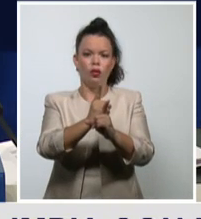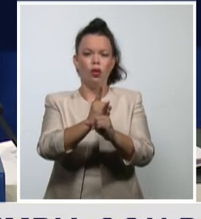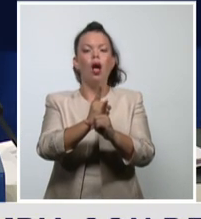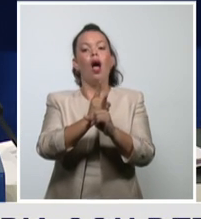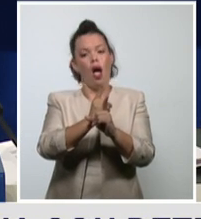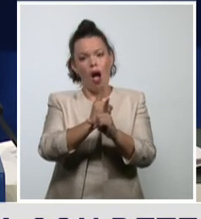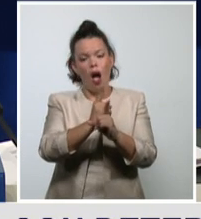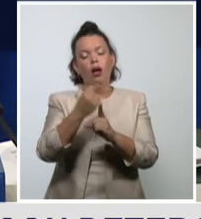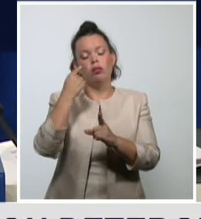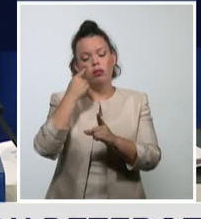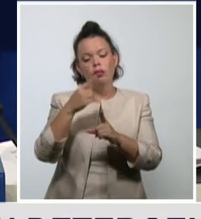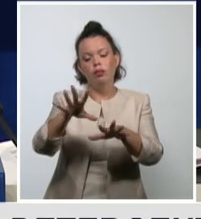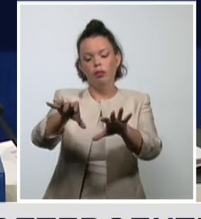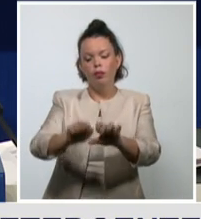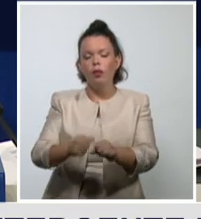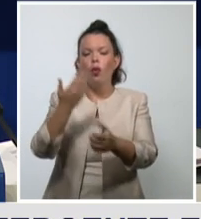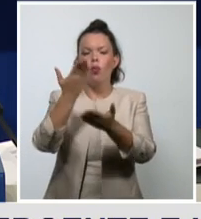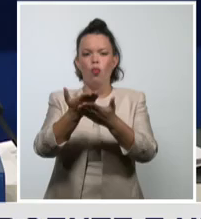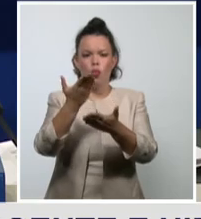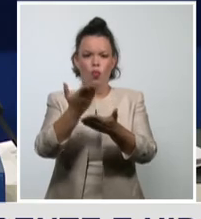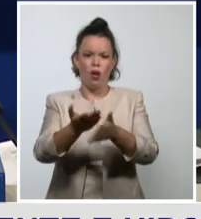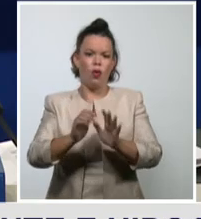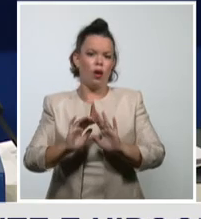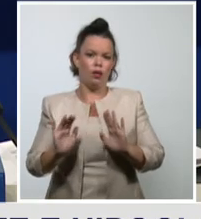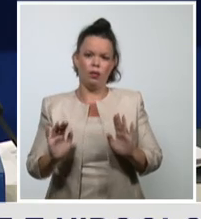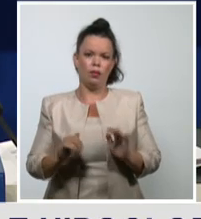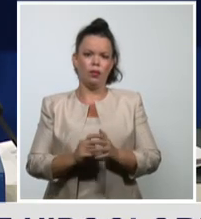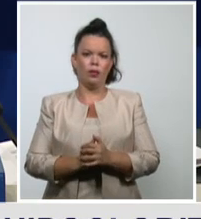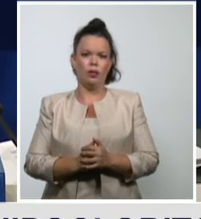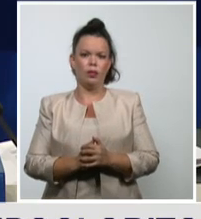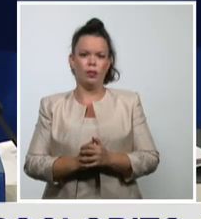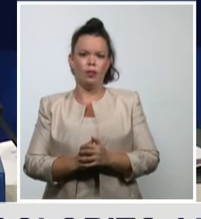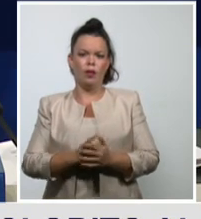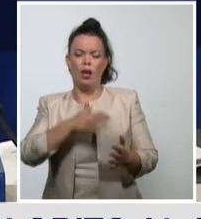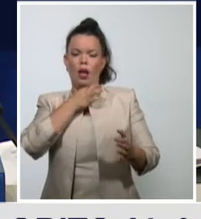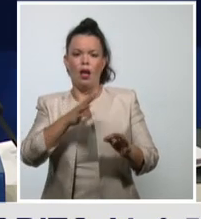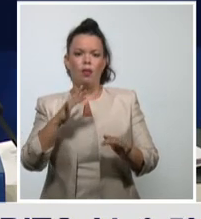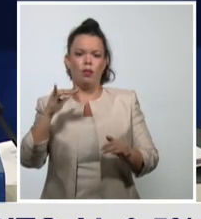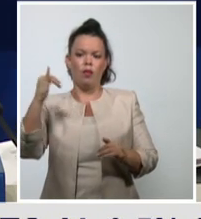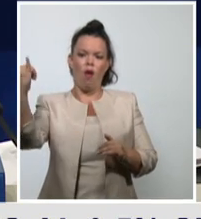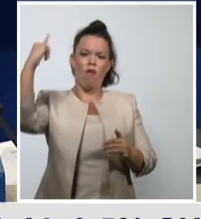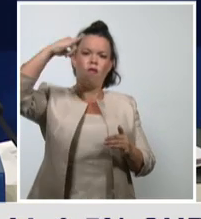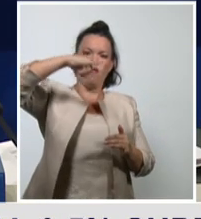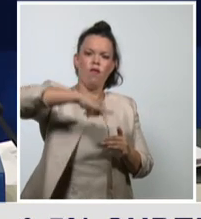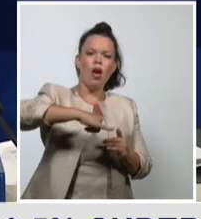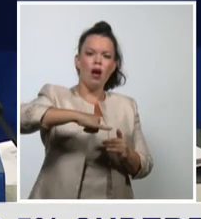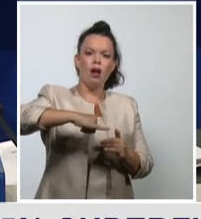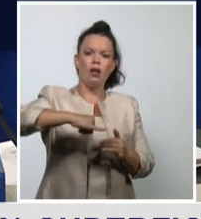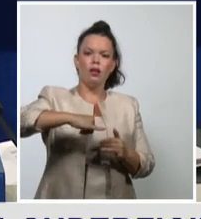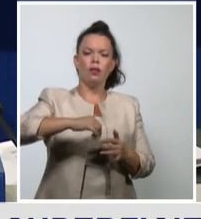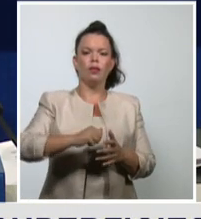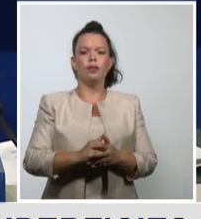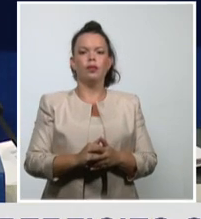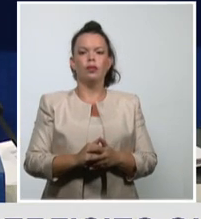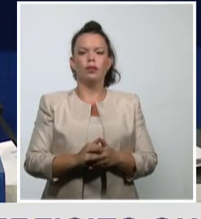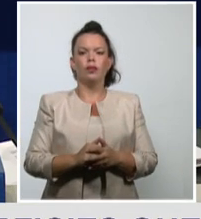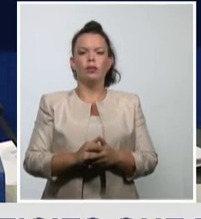persona. Eso durante un tiempo, cuando venían personas del exterior, era un universo el cual se